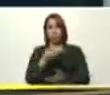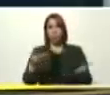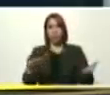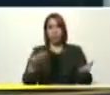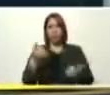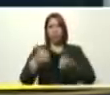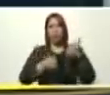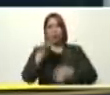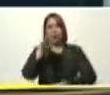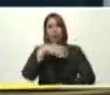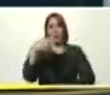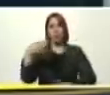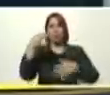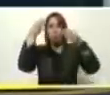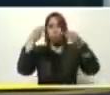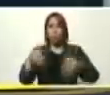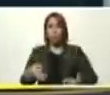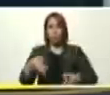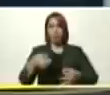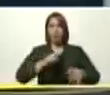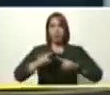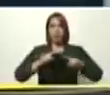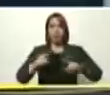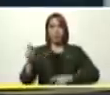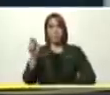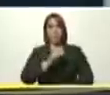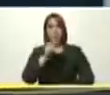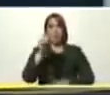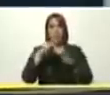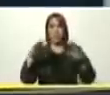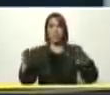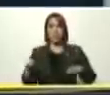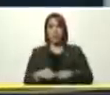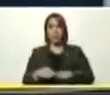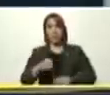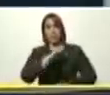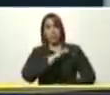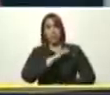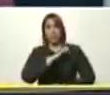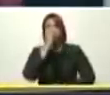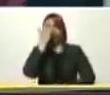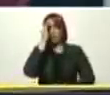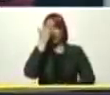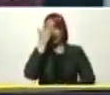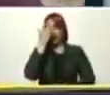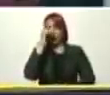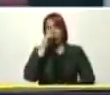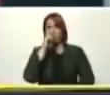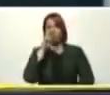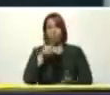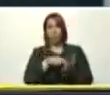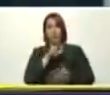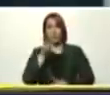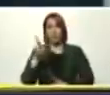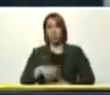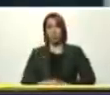acción para el mes de diciembre, para el mes de enero, para el mes de febrero, para el año